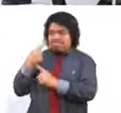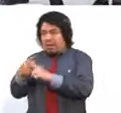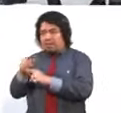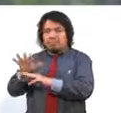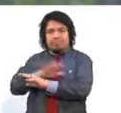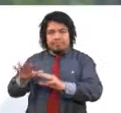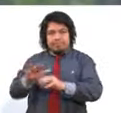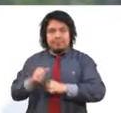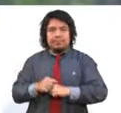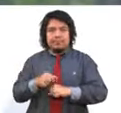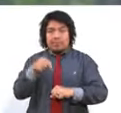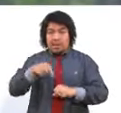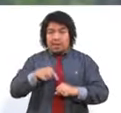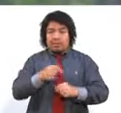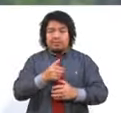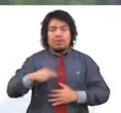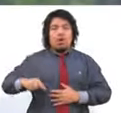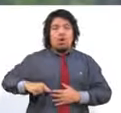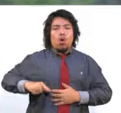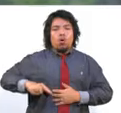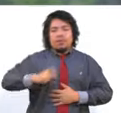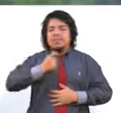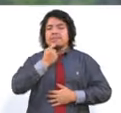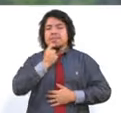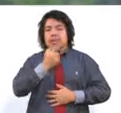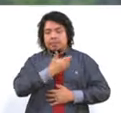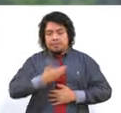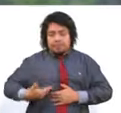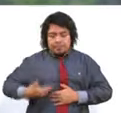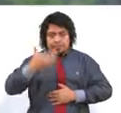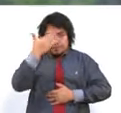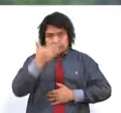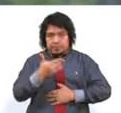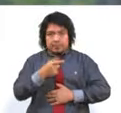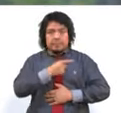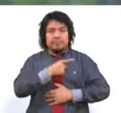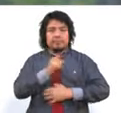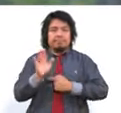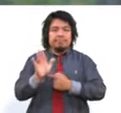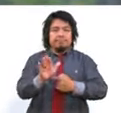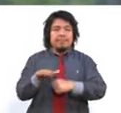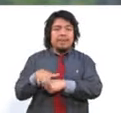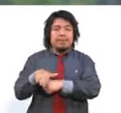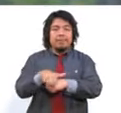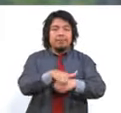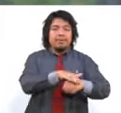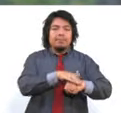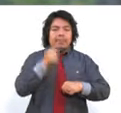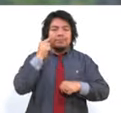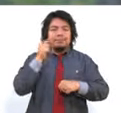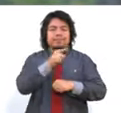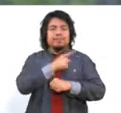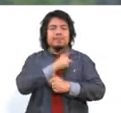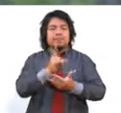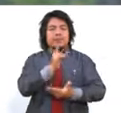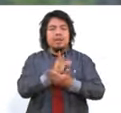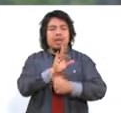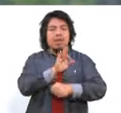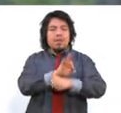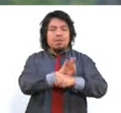ello, el gobierno del presidente Andrés Manuel López Obrador ha impulsado la visión de